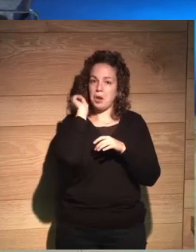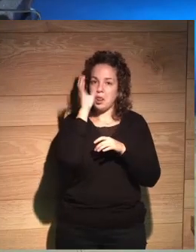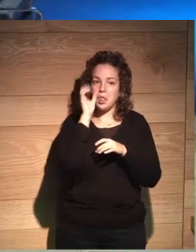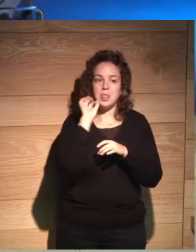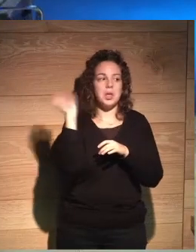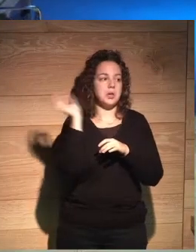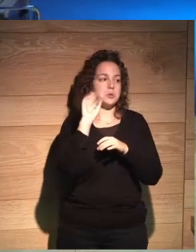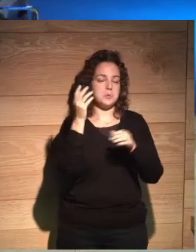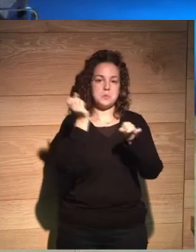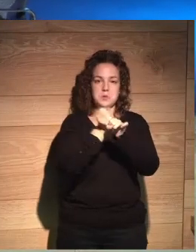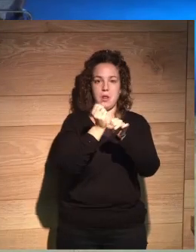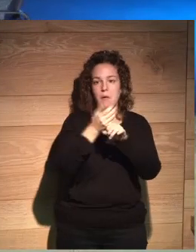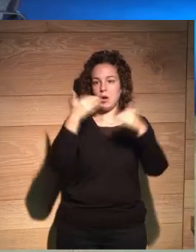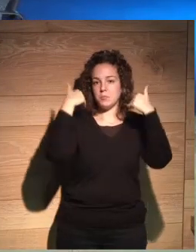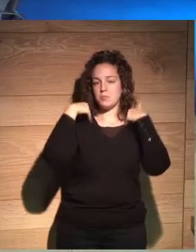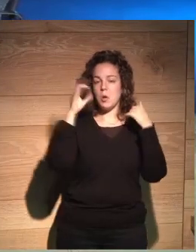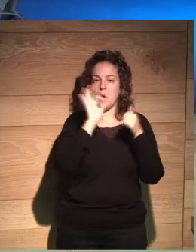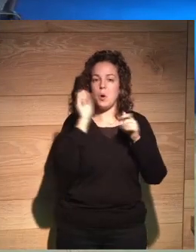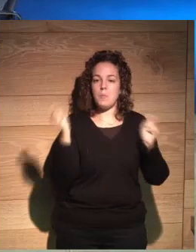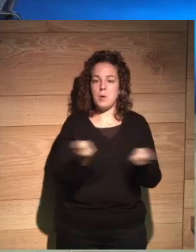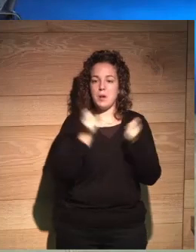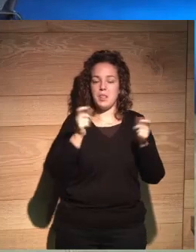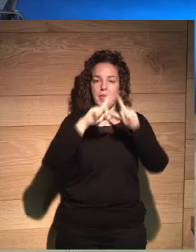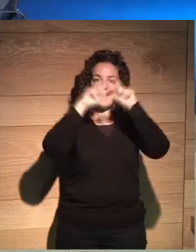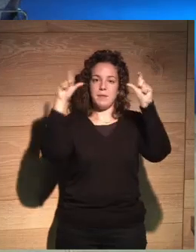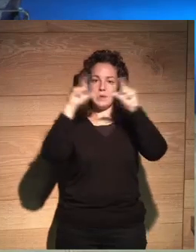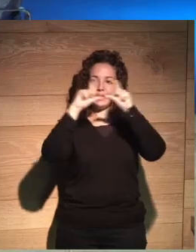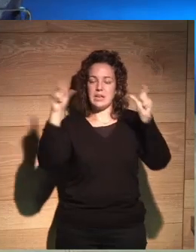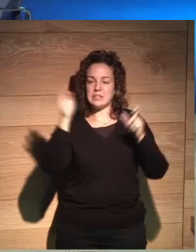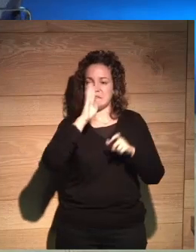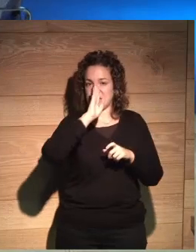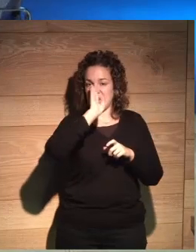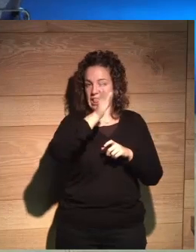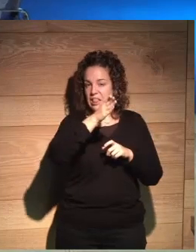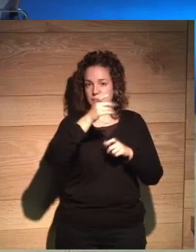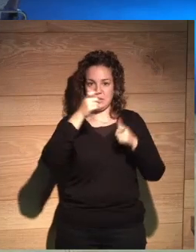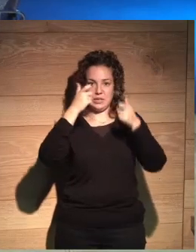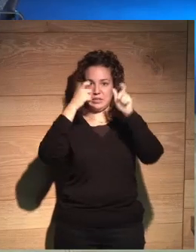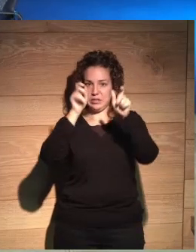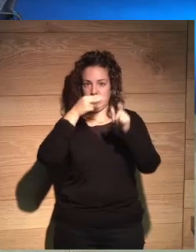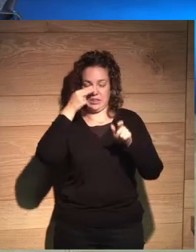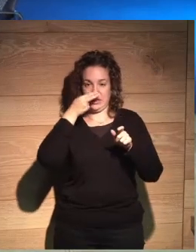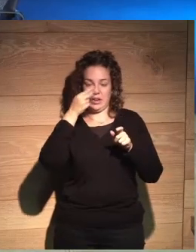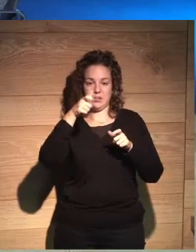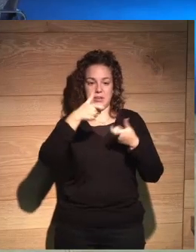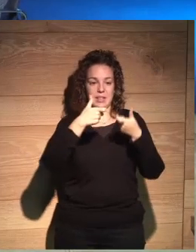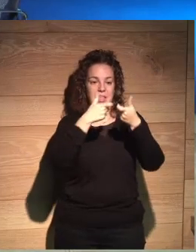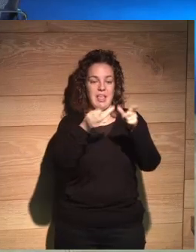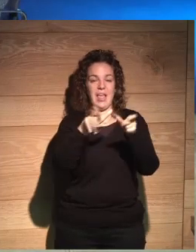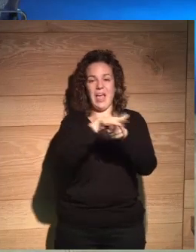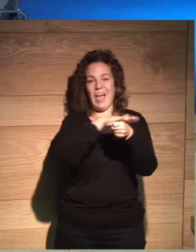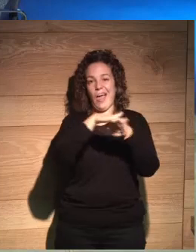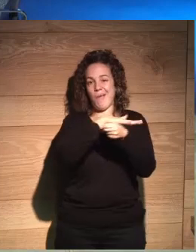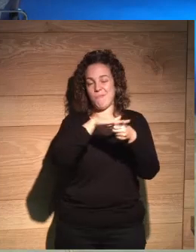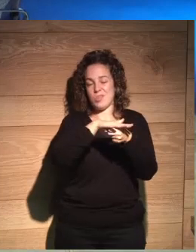o encargos o incluso haciendo publicidad de empresas directamente del sector interesadas en su ámbito de investigación. ¿Crees